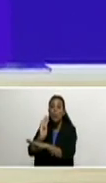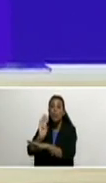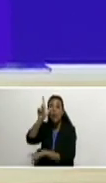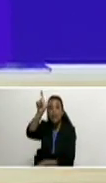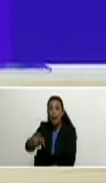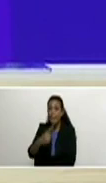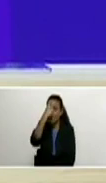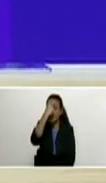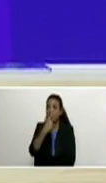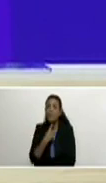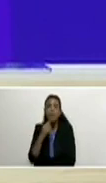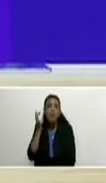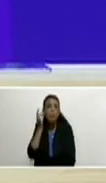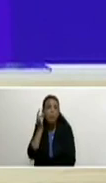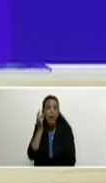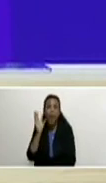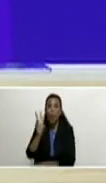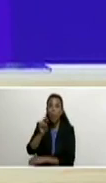a las mujeres.